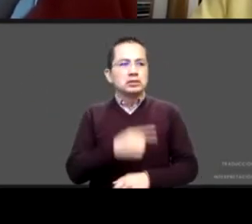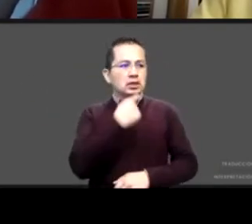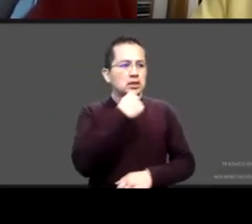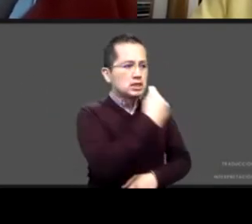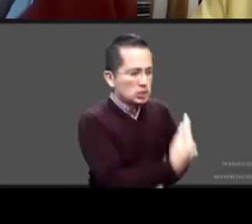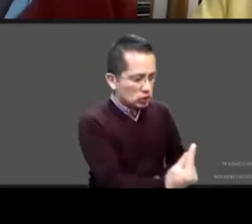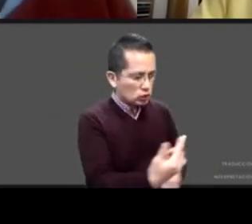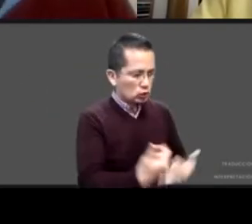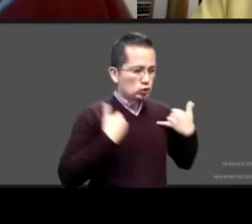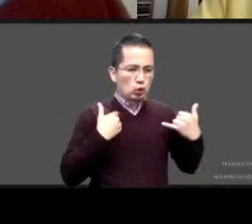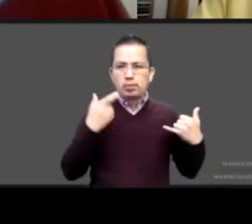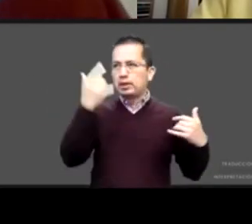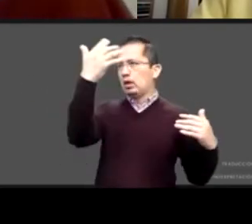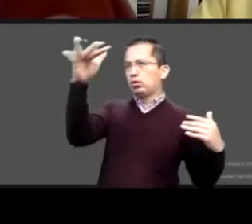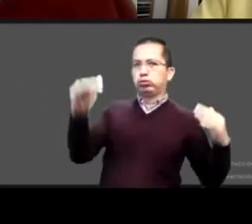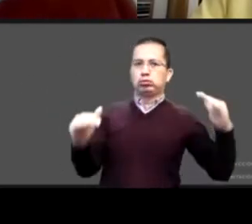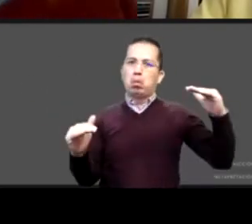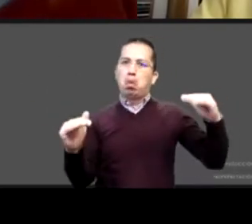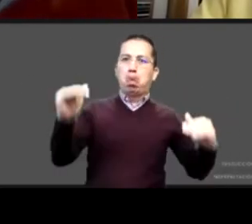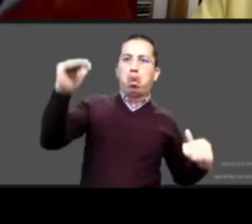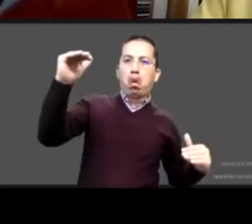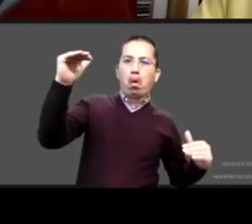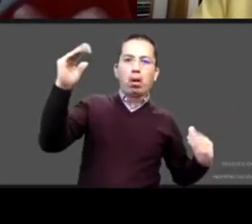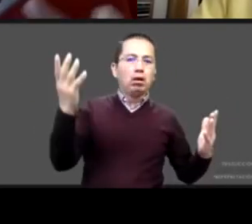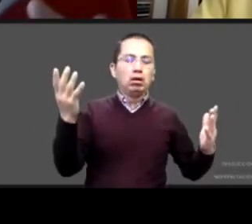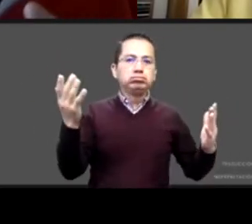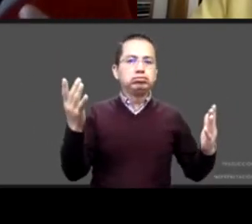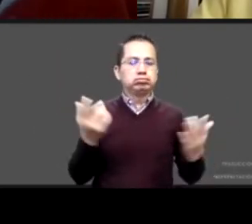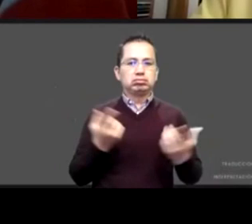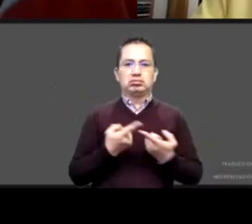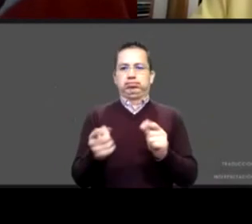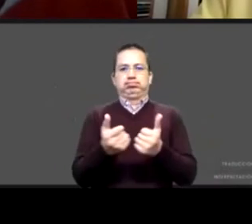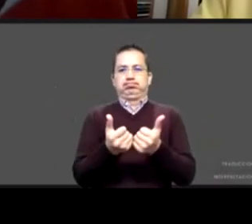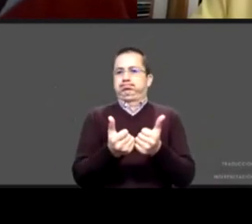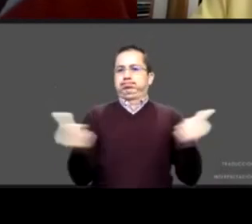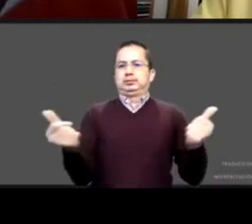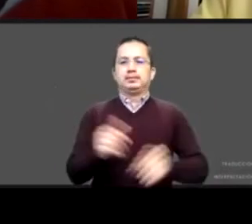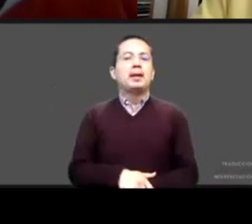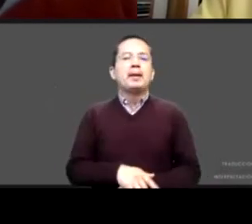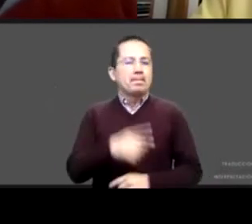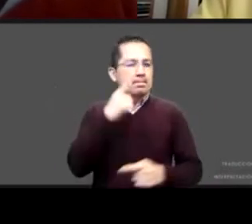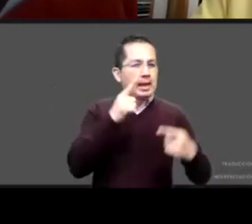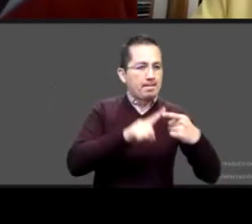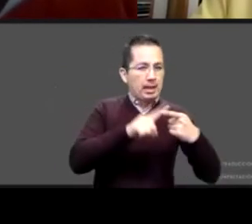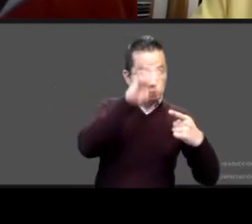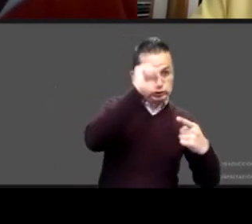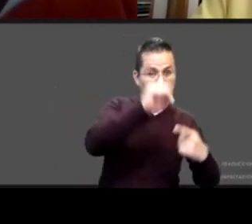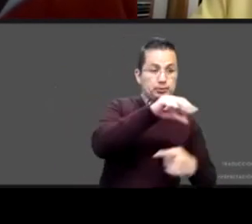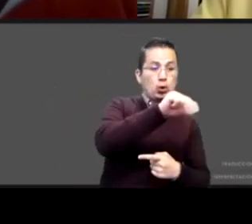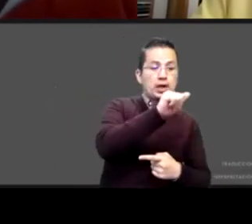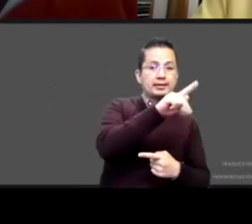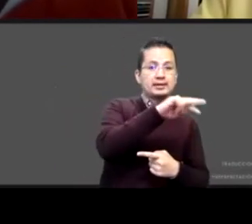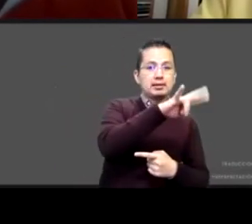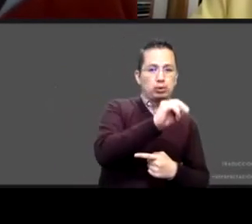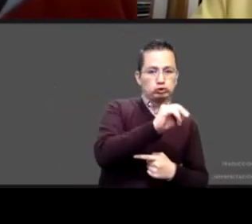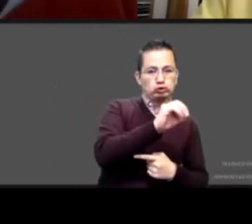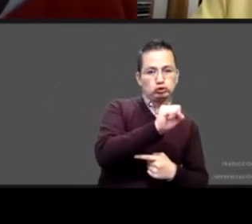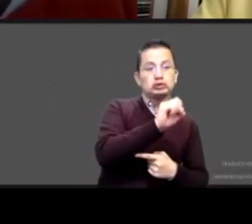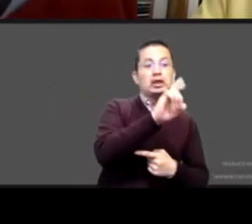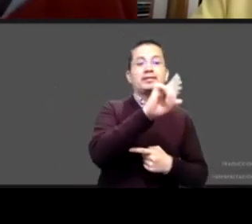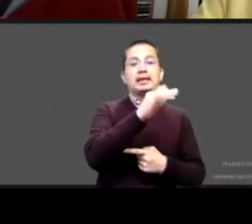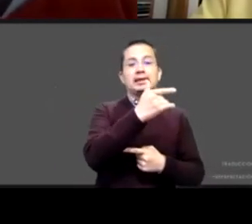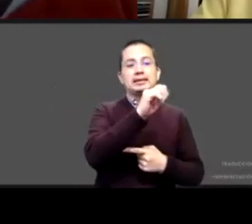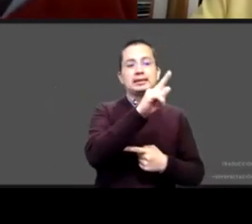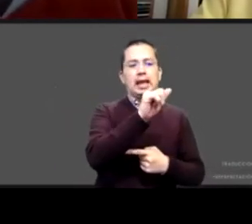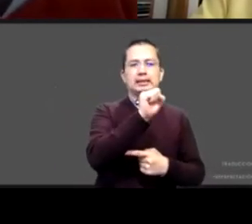niñas y adolescentes. La idea de nativos digitales generó en los niños